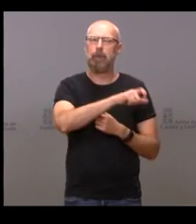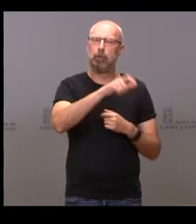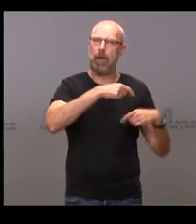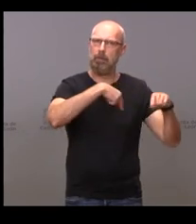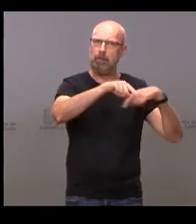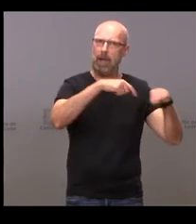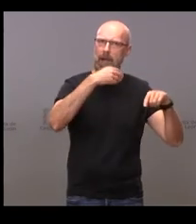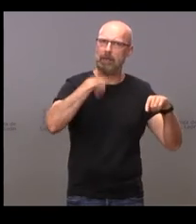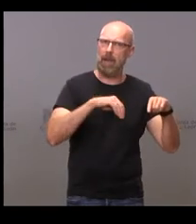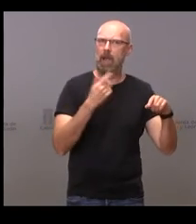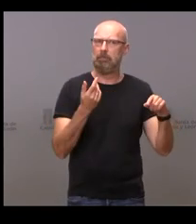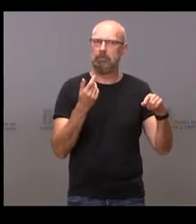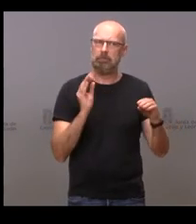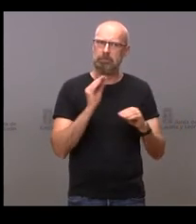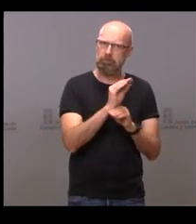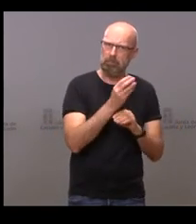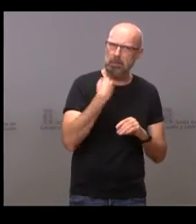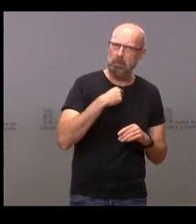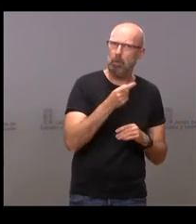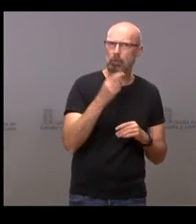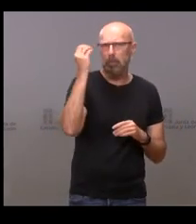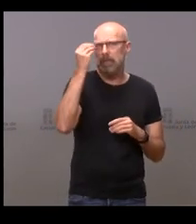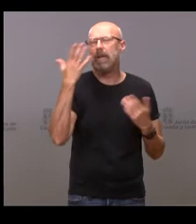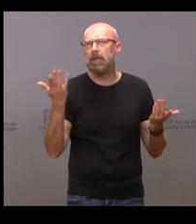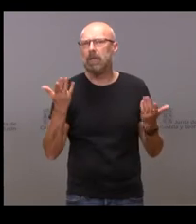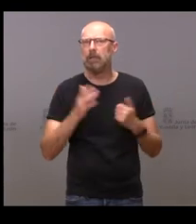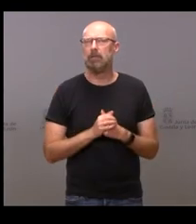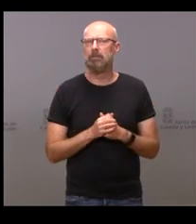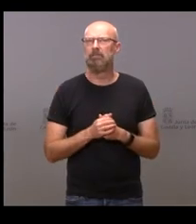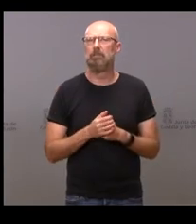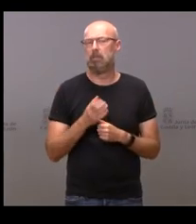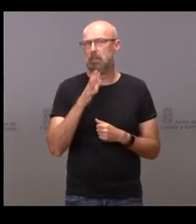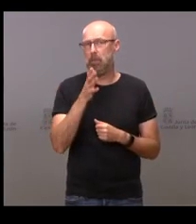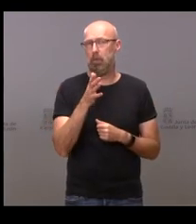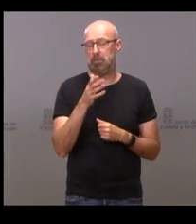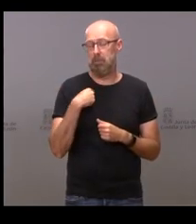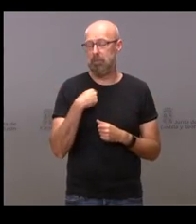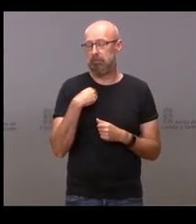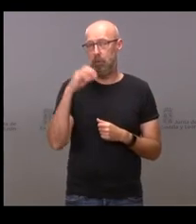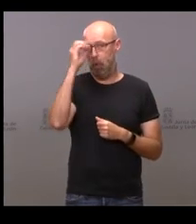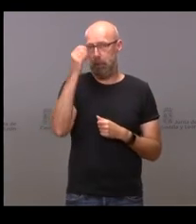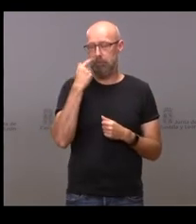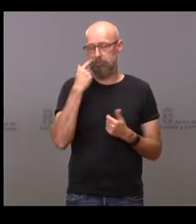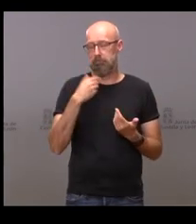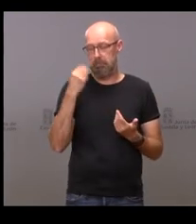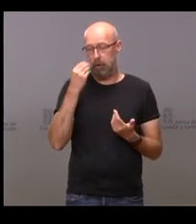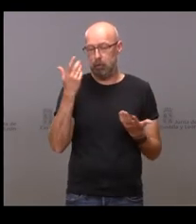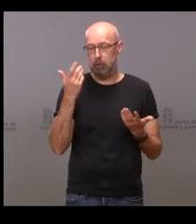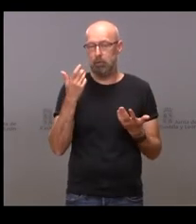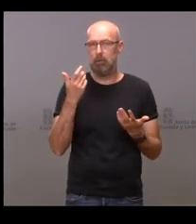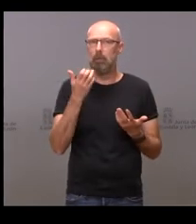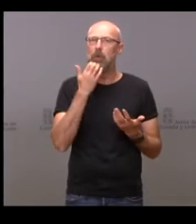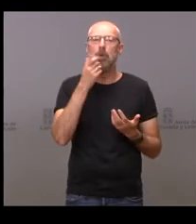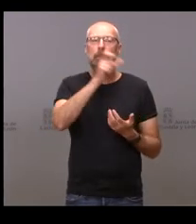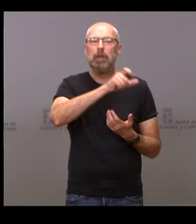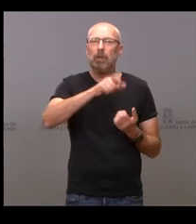sí. Y luego también una cosa práctica y es me pareció sinceramente, francamente complicado para una persona mayor o para